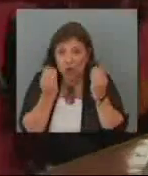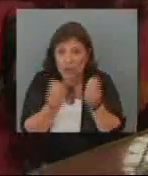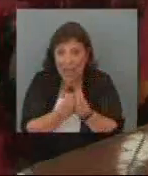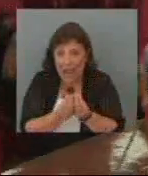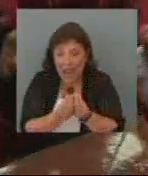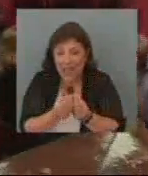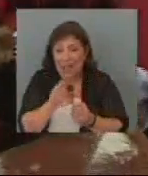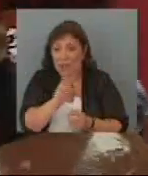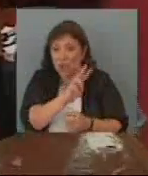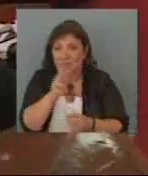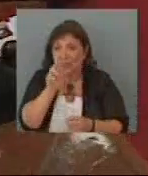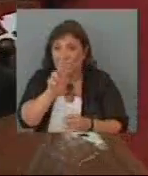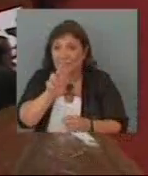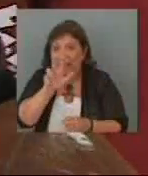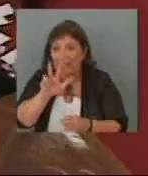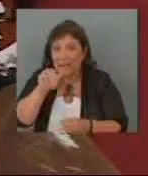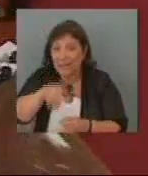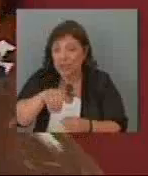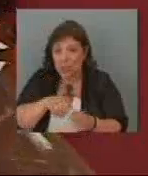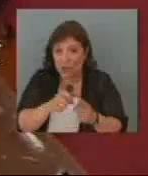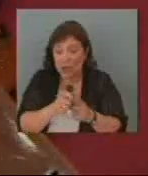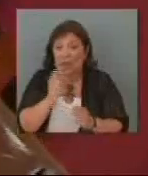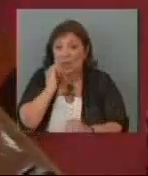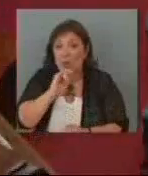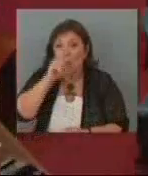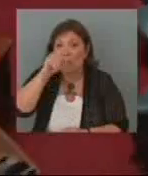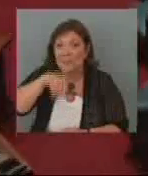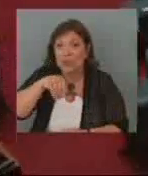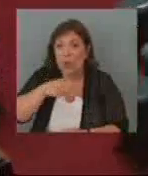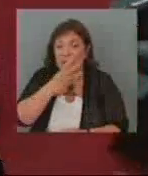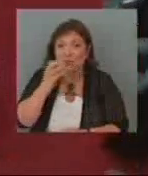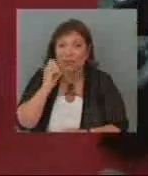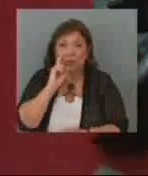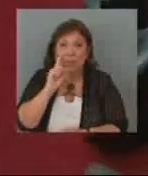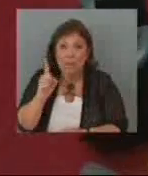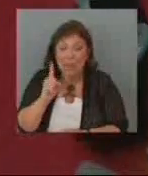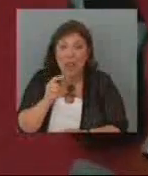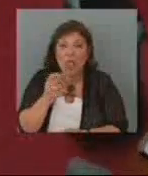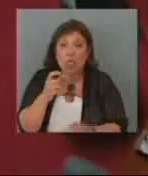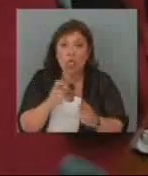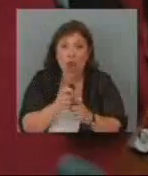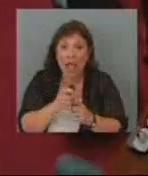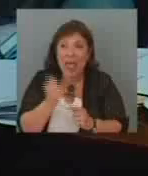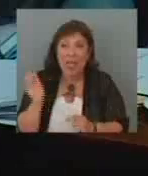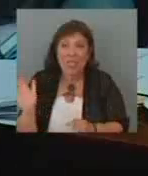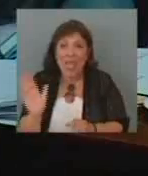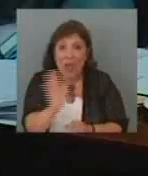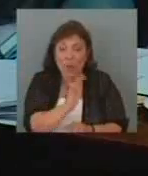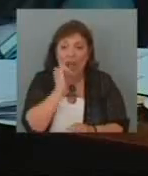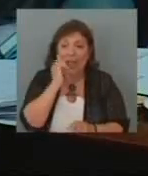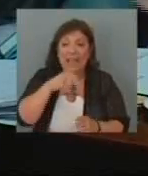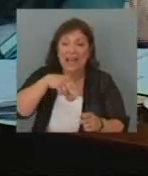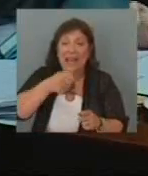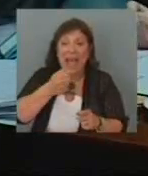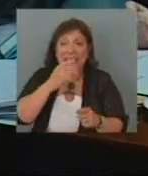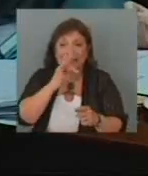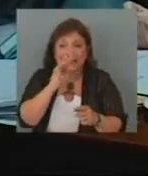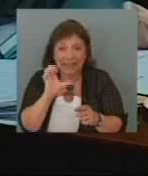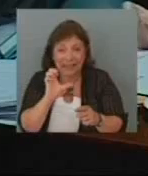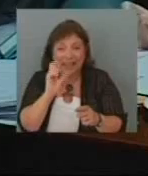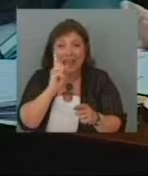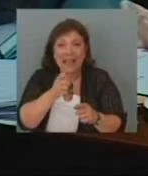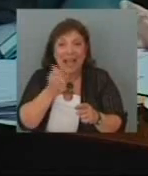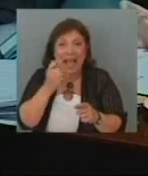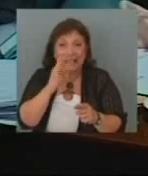de 223 millones de pesos y $1.400.000, tanto a organismos estatales como a Leadgate. Además, el ministro